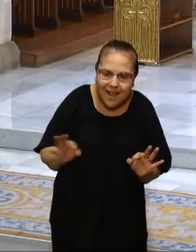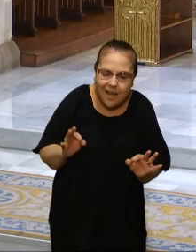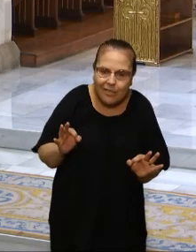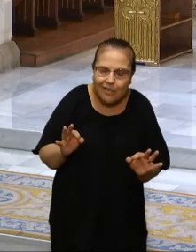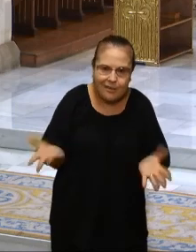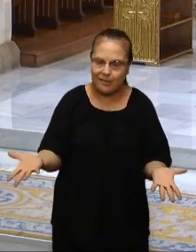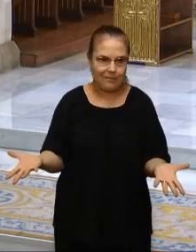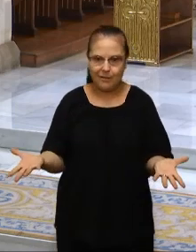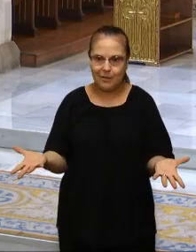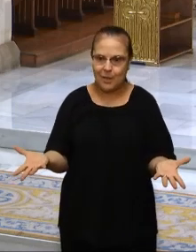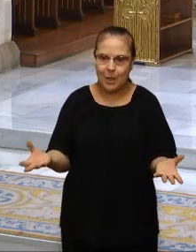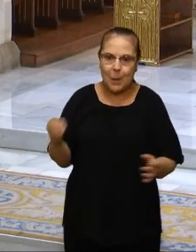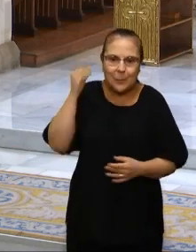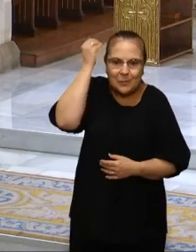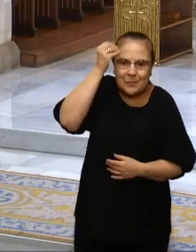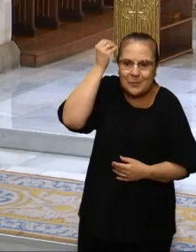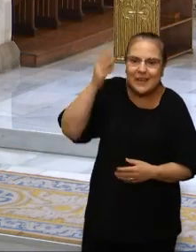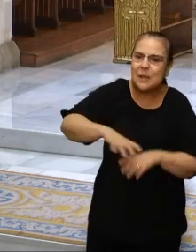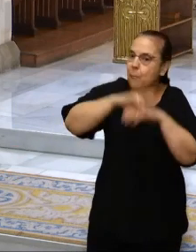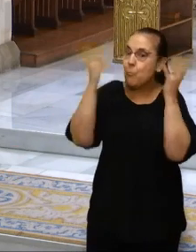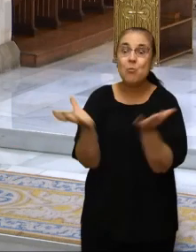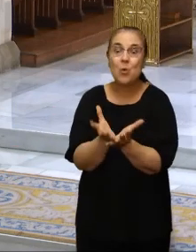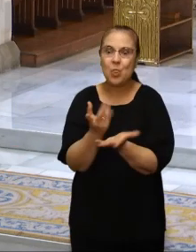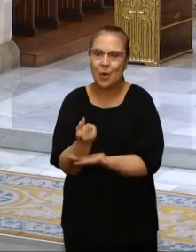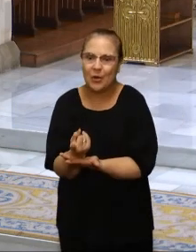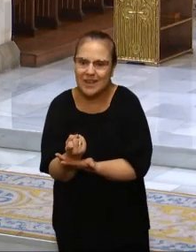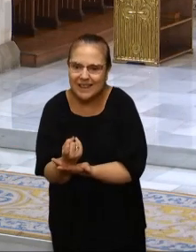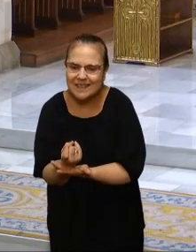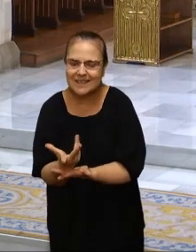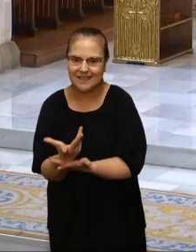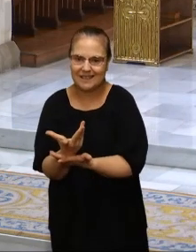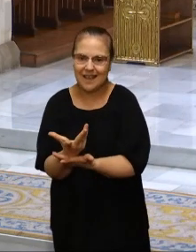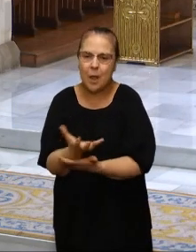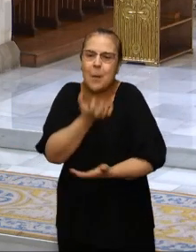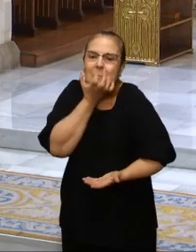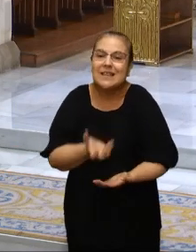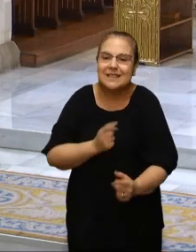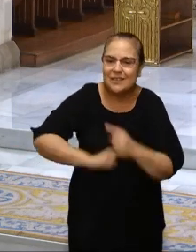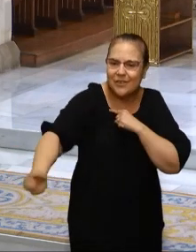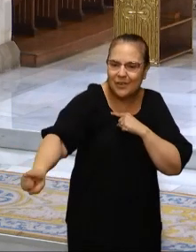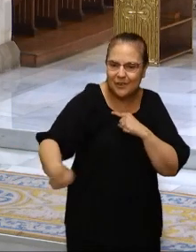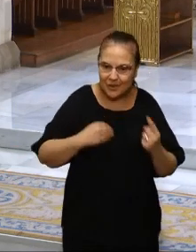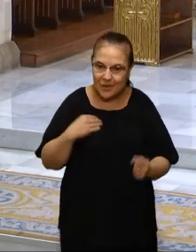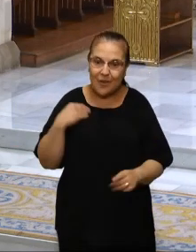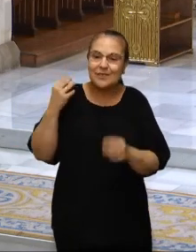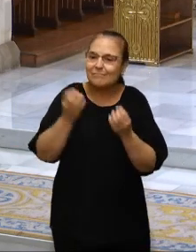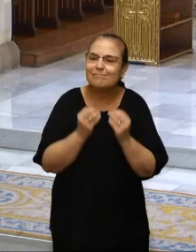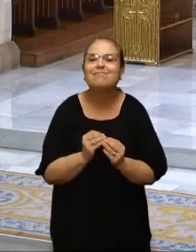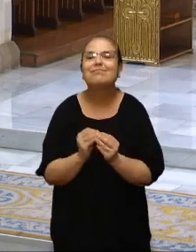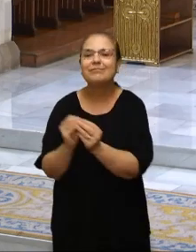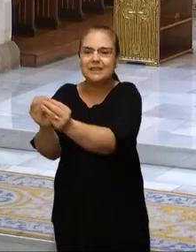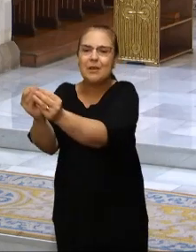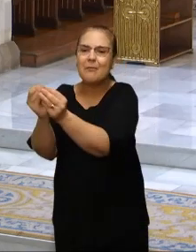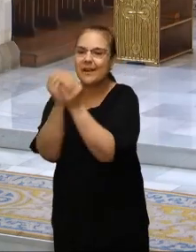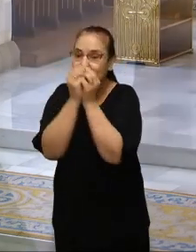nosotros. E invitad a todos al banquete. Los misioneros están llevando la Eucaristía a tantos